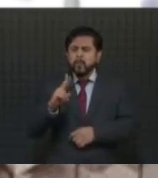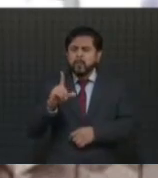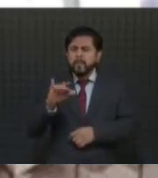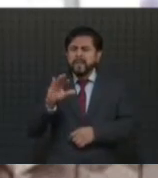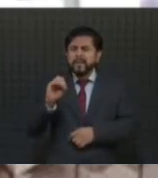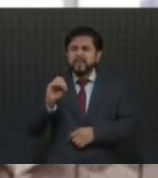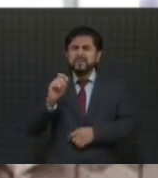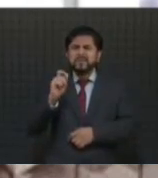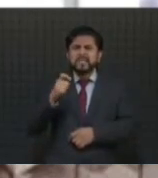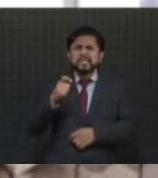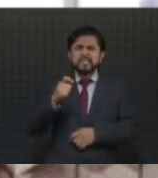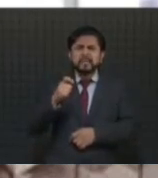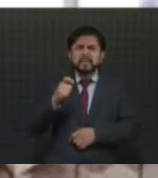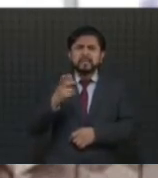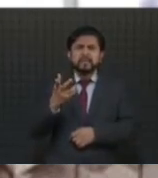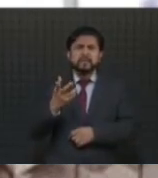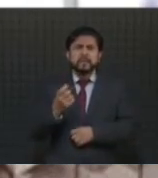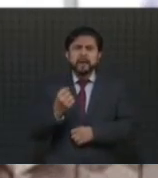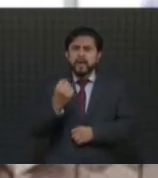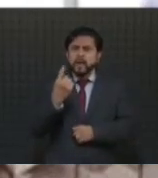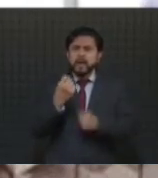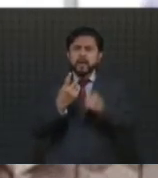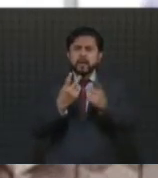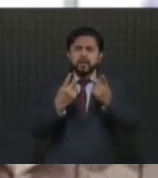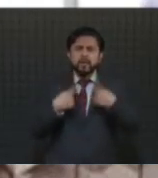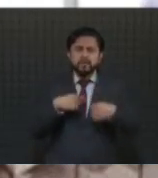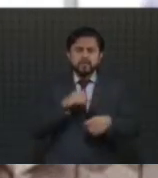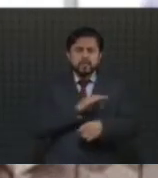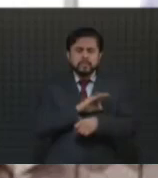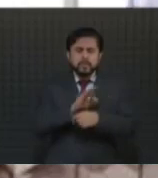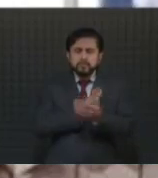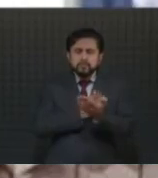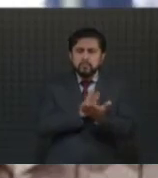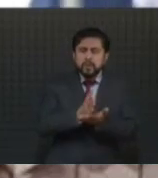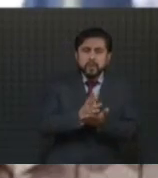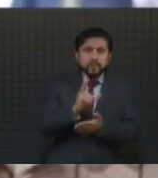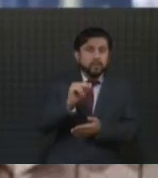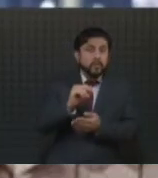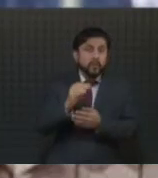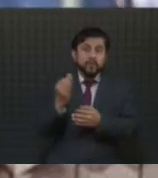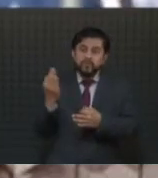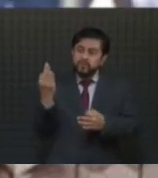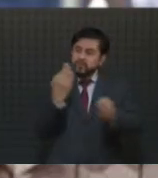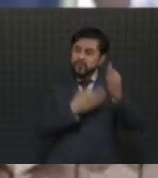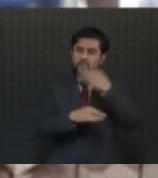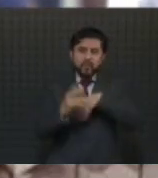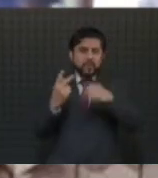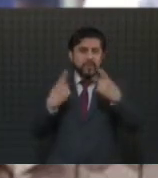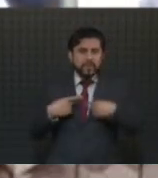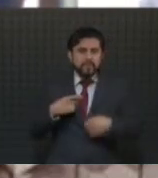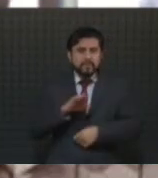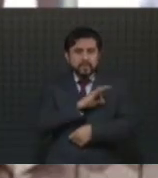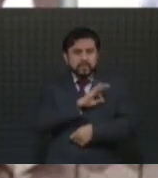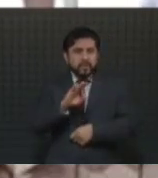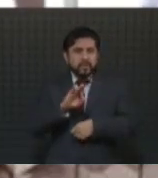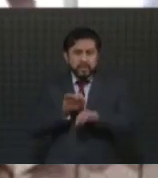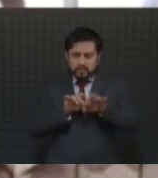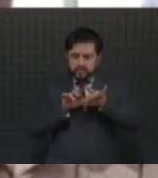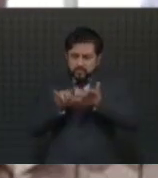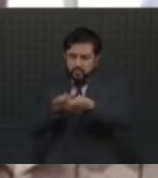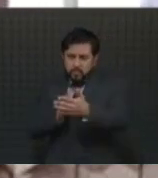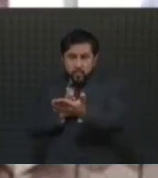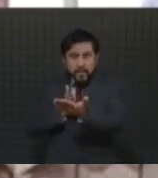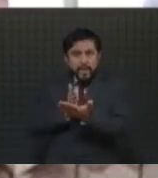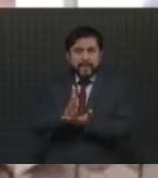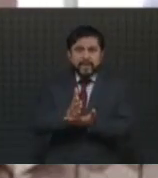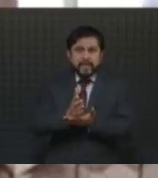fundamental, que no es la mercancía, que no es el privilegio, que son los derechos de los habitantes de la ciudad. Y